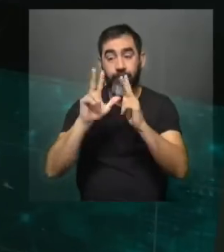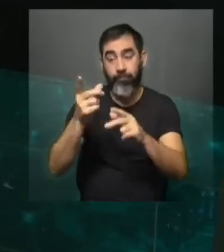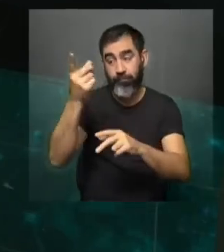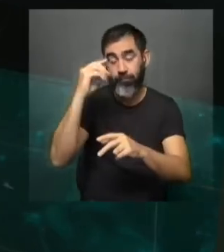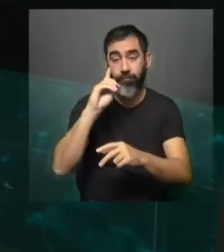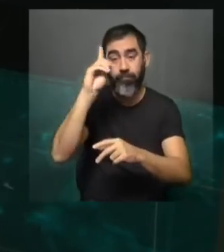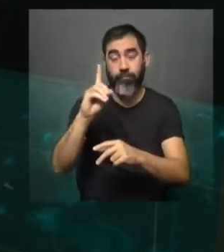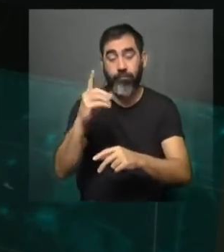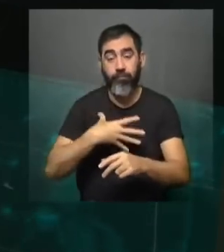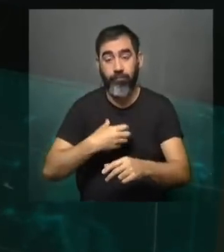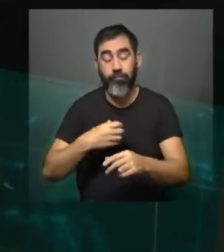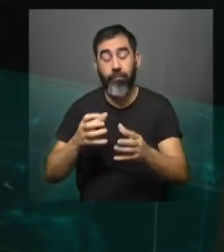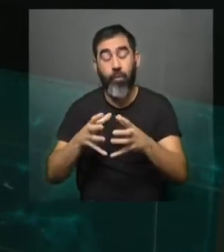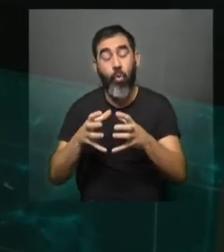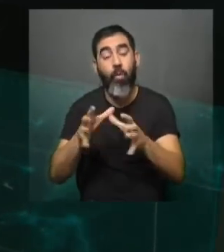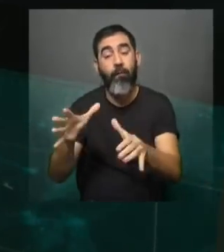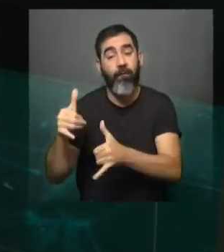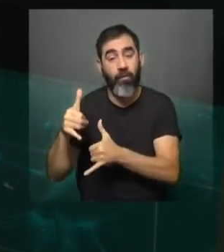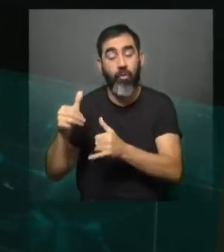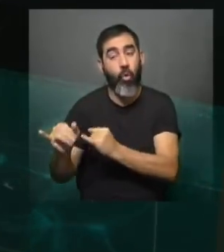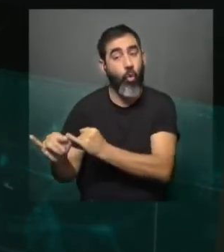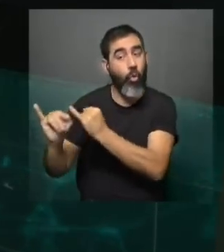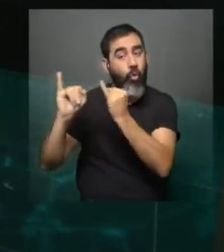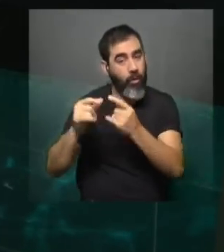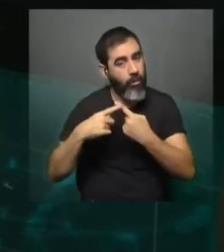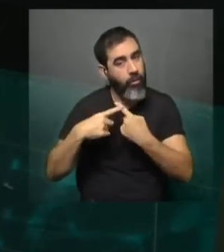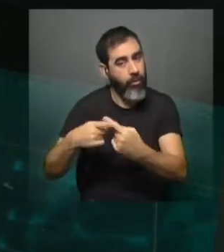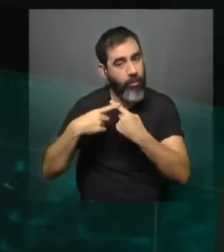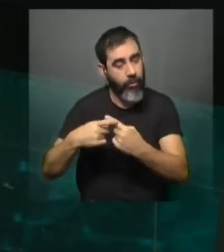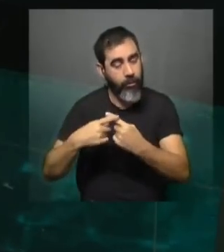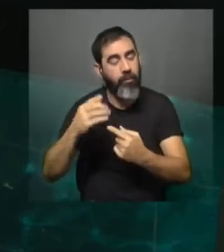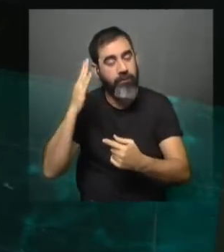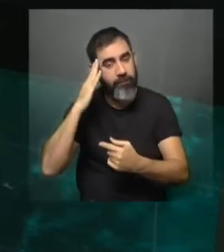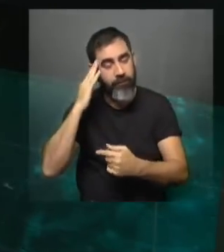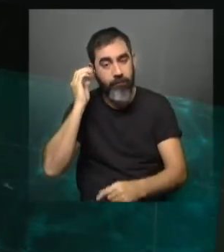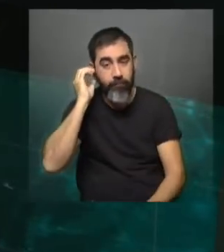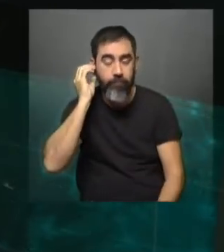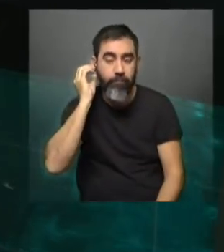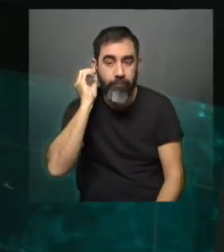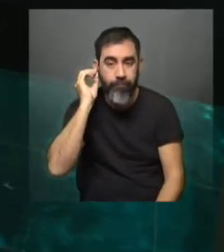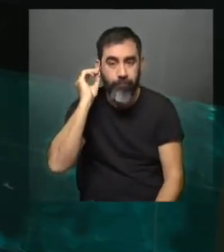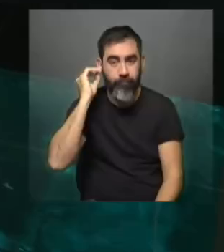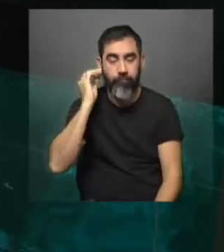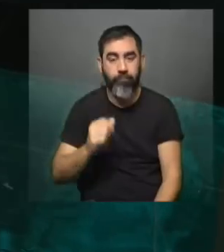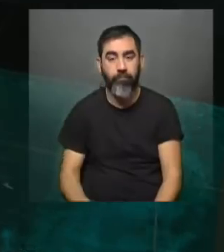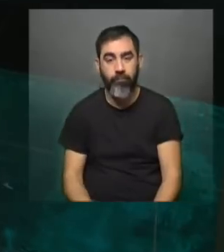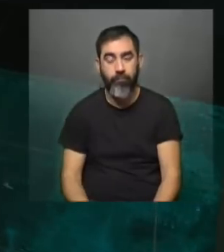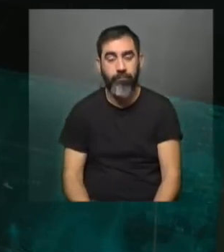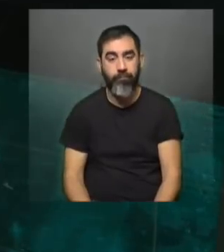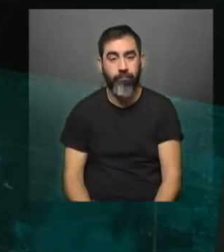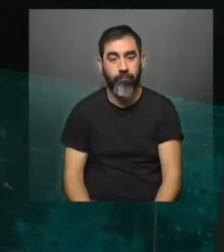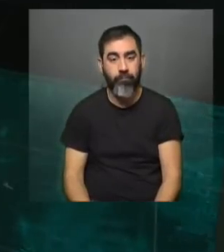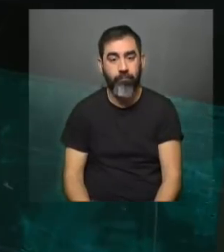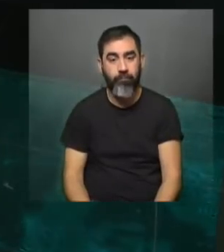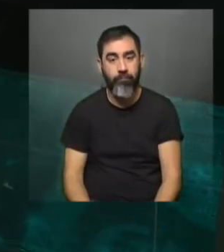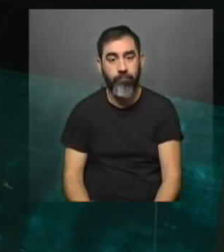Tempranito en MB noticias que iba a ser una jornada intensa de bueno llamadas telefónicas y efectivamente así ocurrió Sí